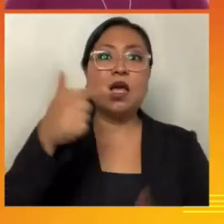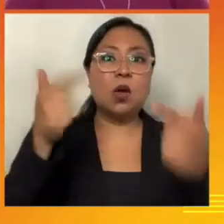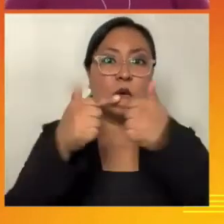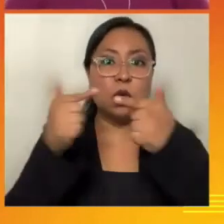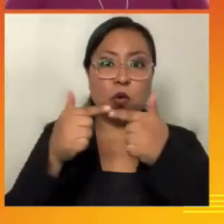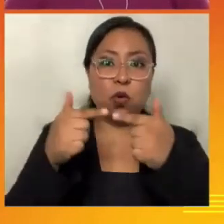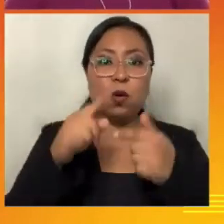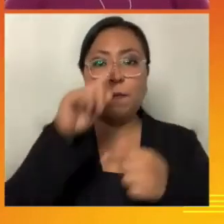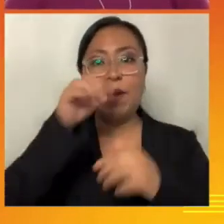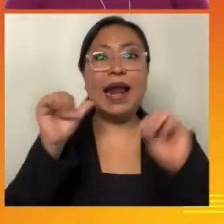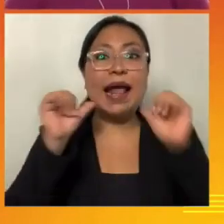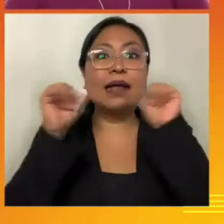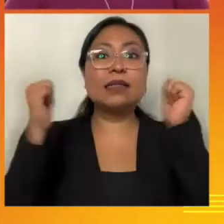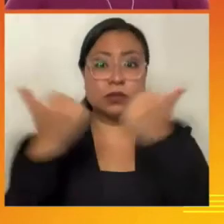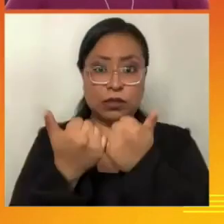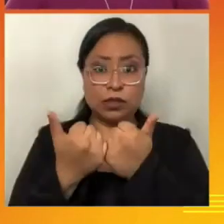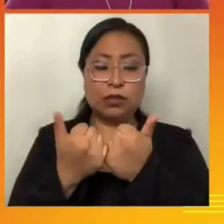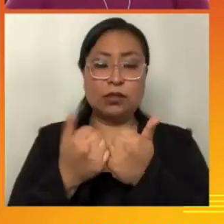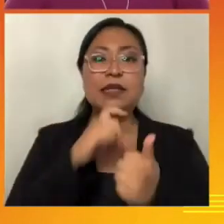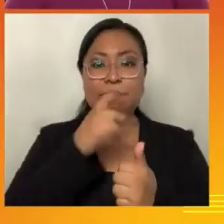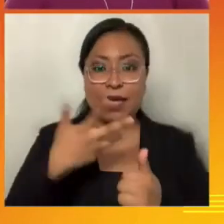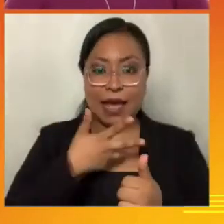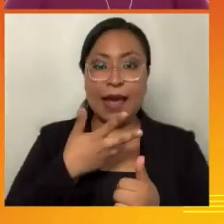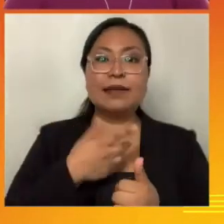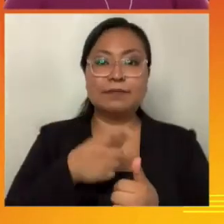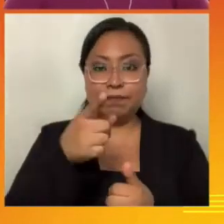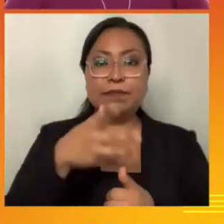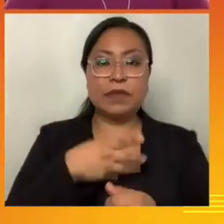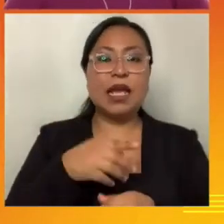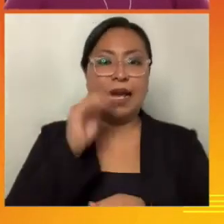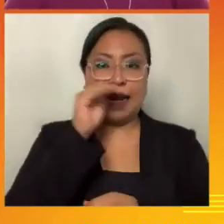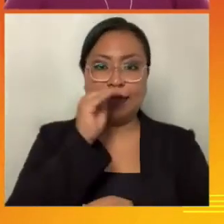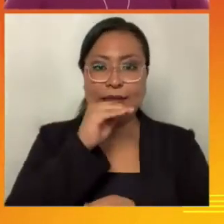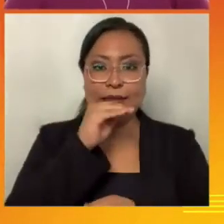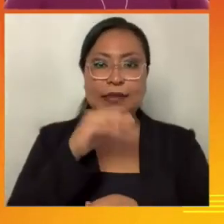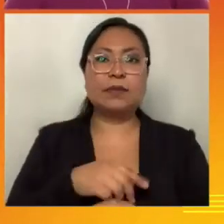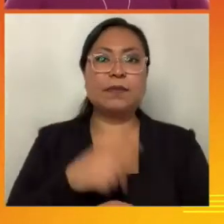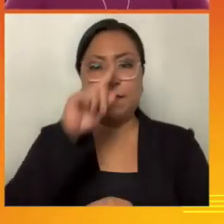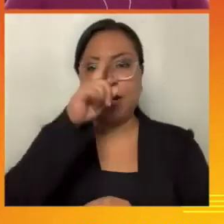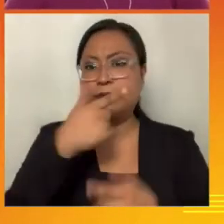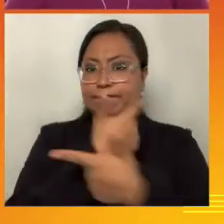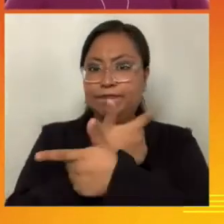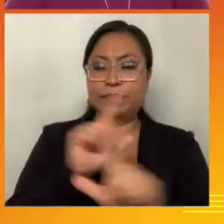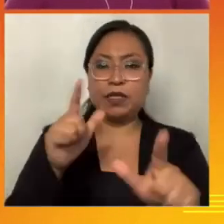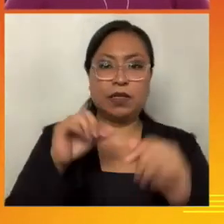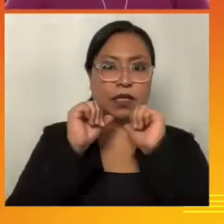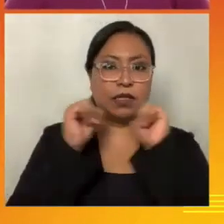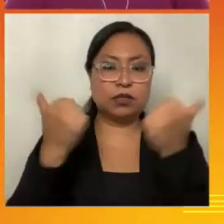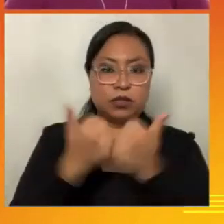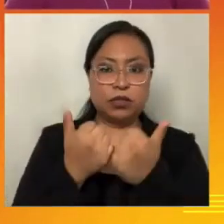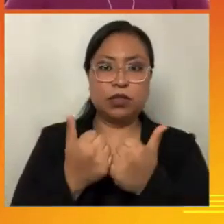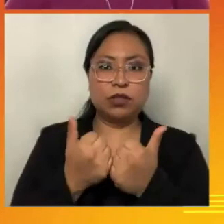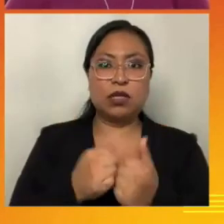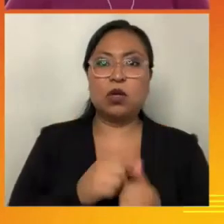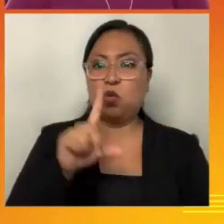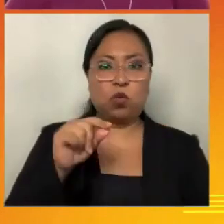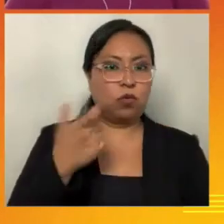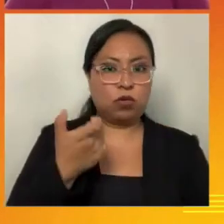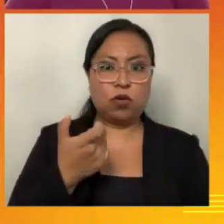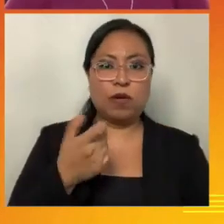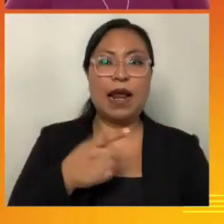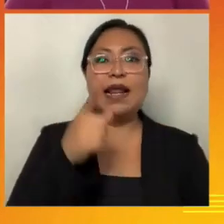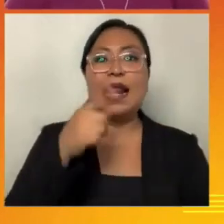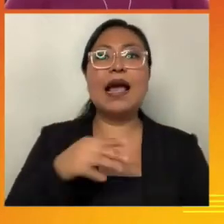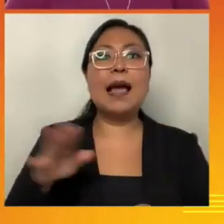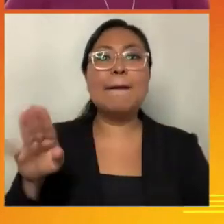sus suites de trabajo colaborativo totalmente disponibles para organizaciones sin costo en sus versiones